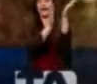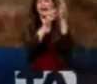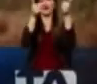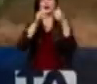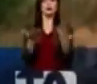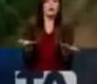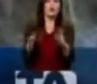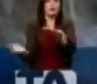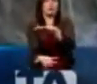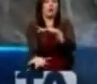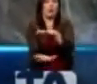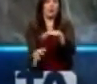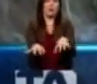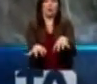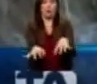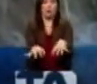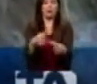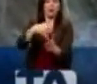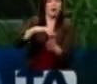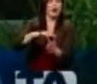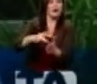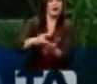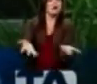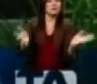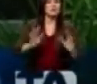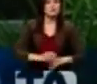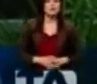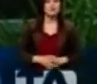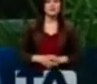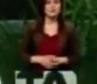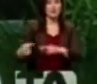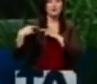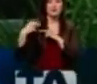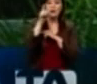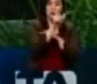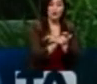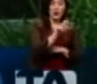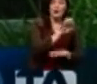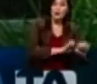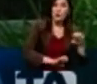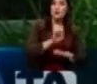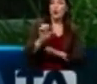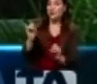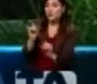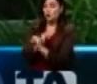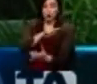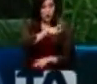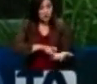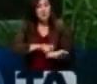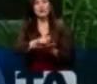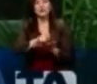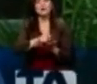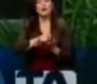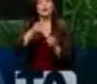por eso asegura que hay una responsabilidad compartida. Y la responsabilidad es del que hace el estudio, de la institución que contrata el estudio